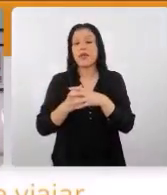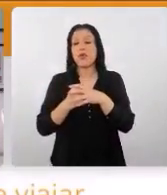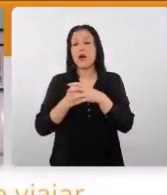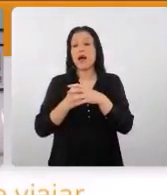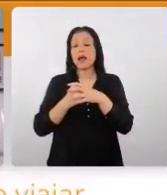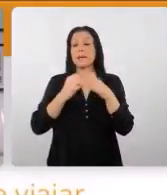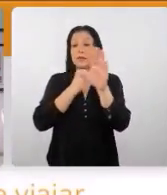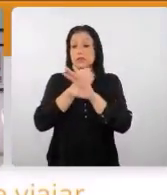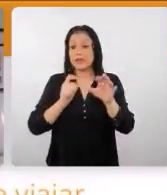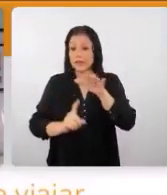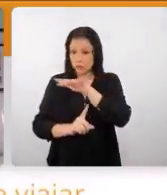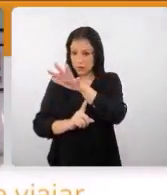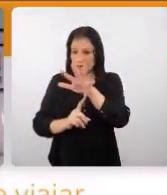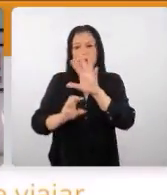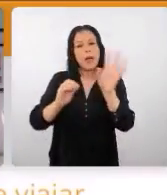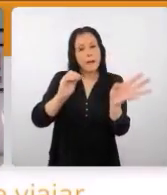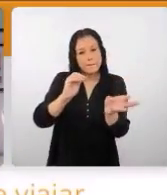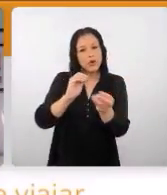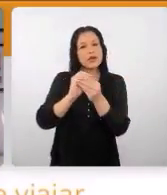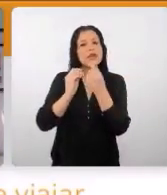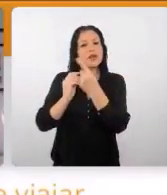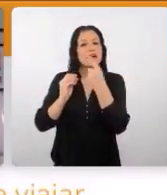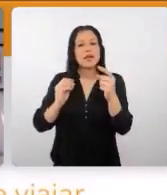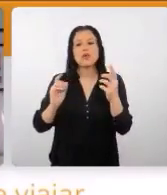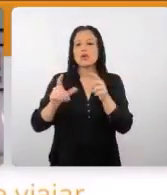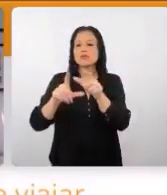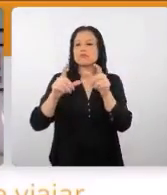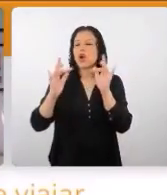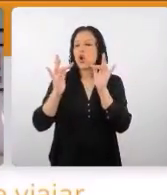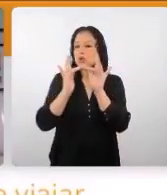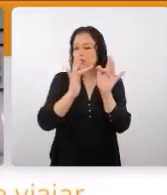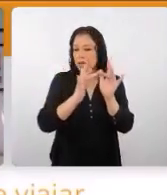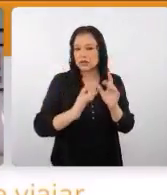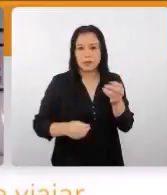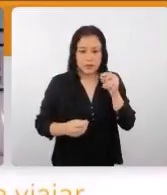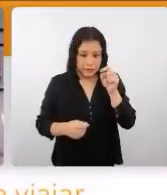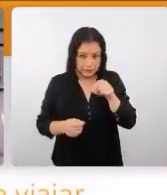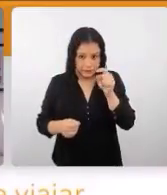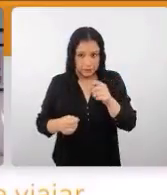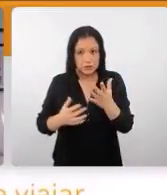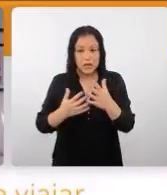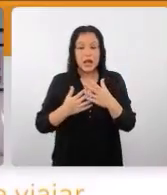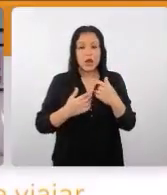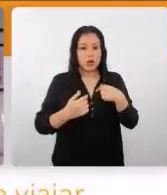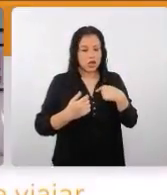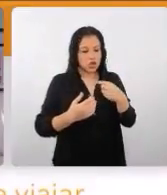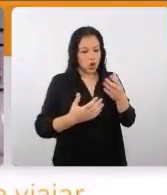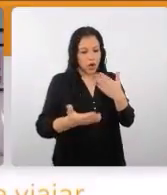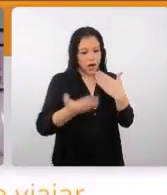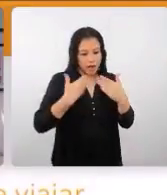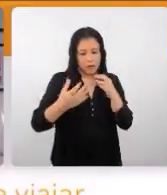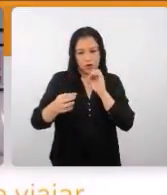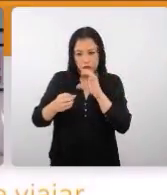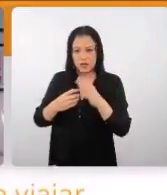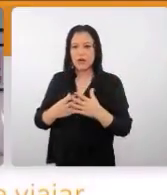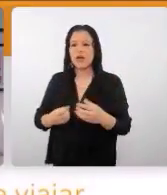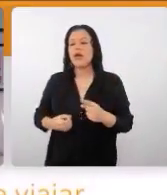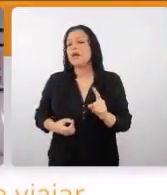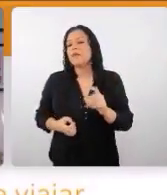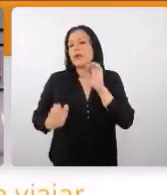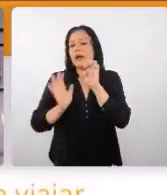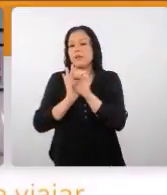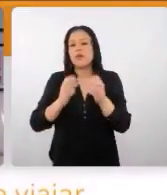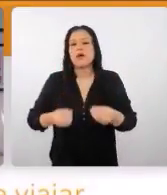que colocarlo en cada uno de nuestros puntos de contacto, ¿sí? Porque tenemos que ser consecuentes. Por ejemplo, no vamos a entregar